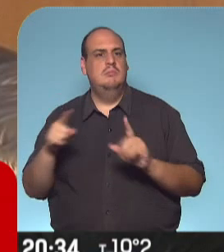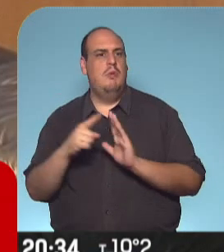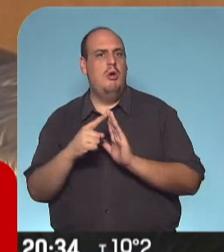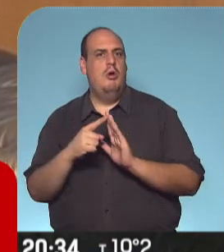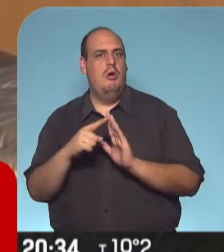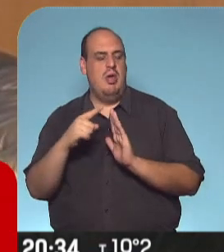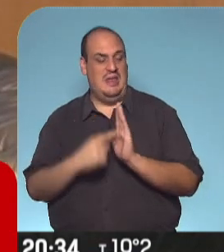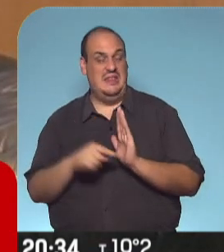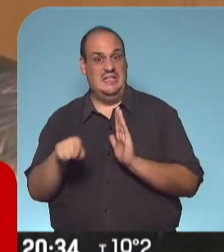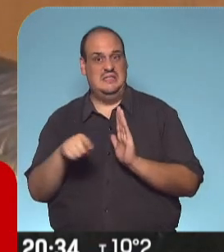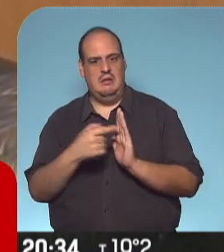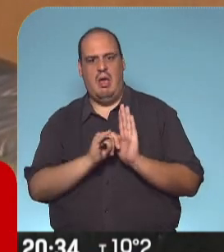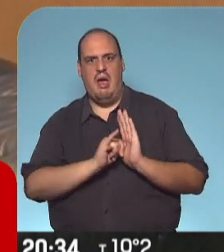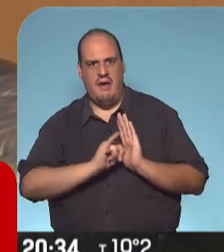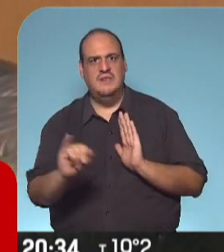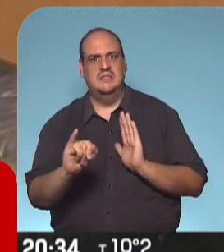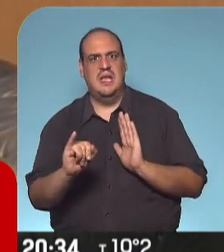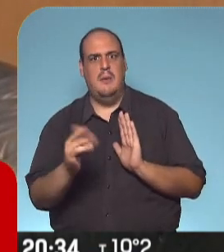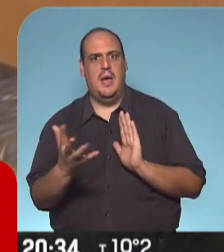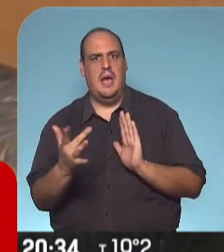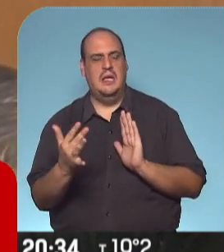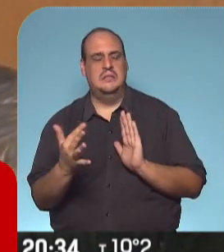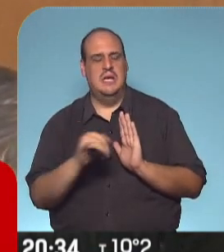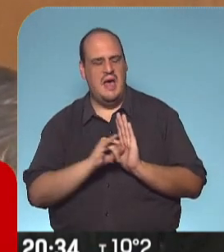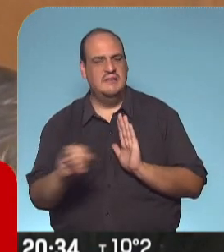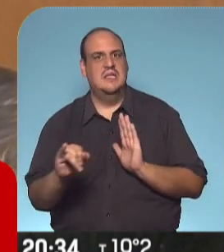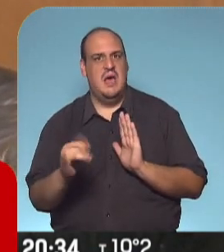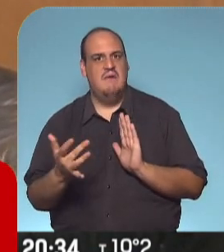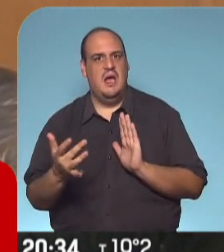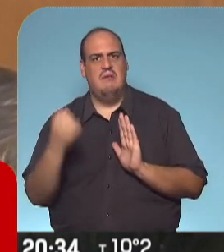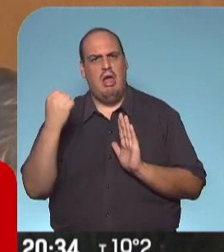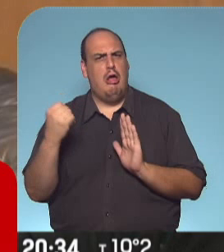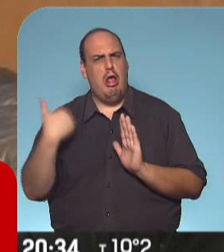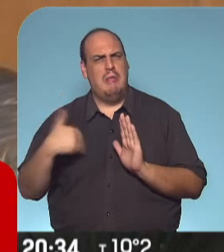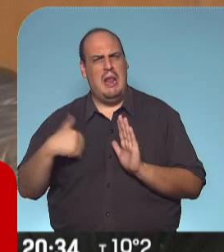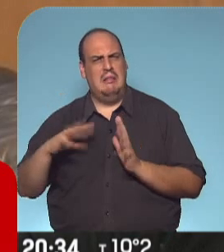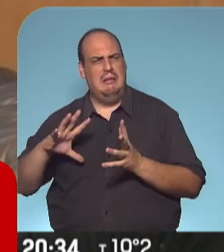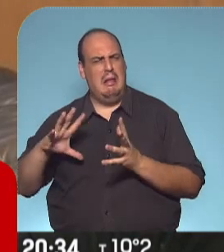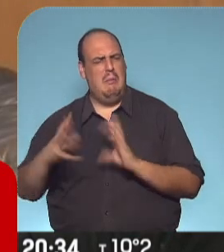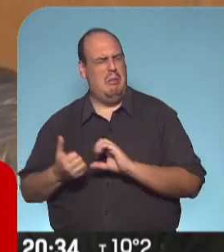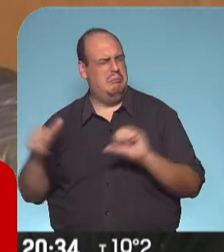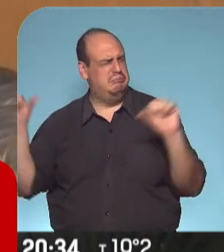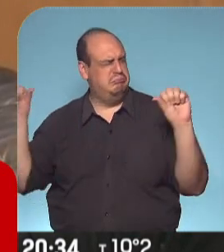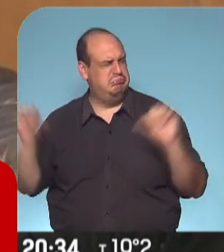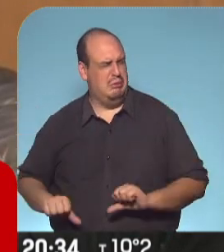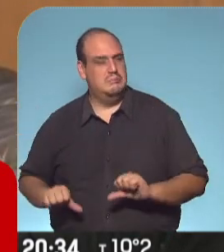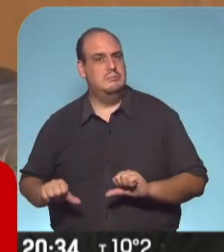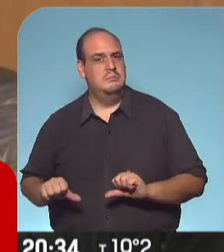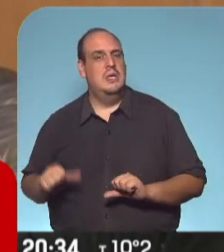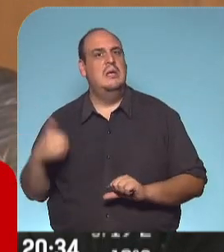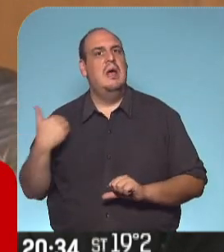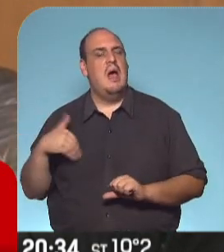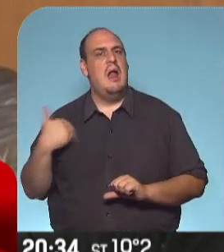marcaban un problema muy grande para la economía argentina, para la sociedad argentina, y Argentina